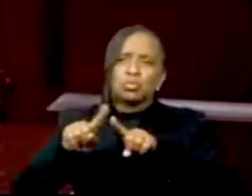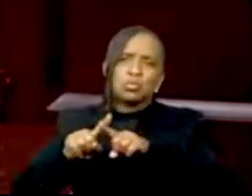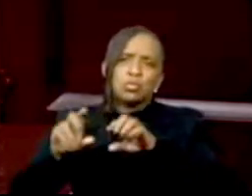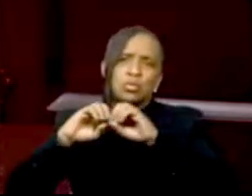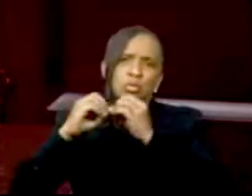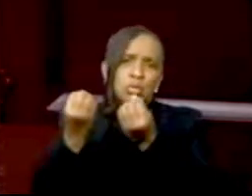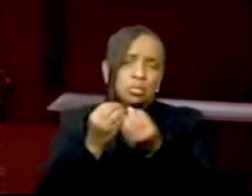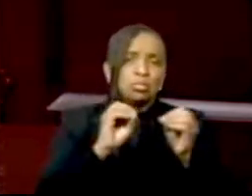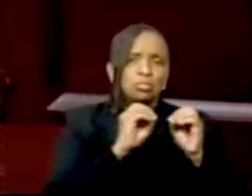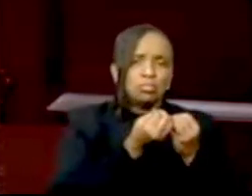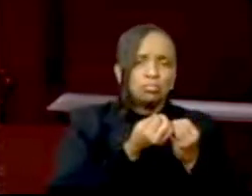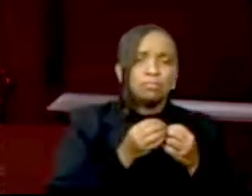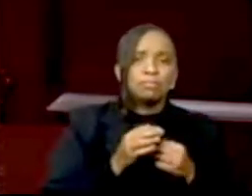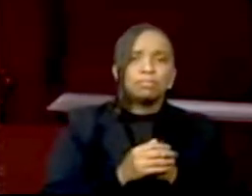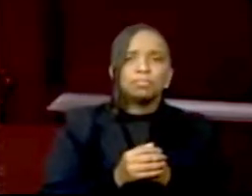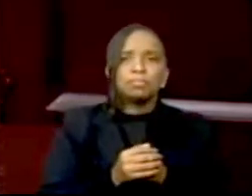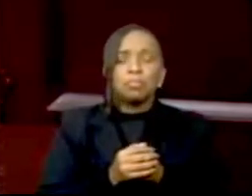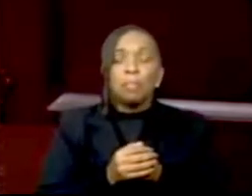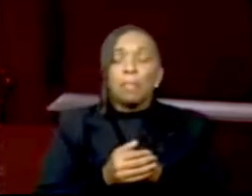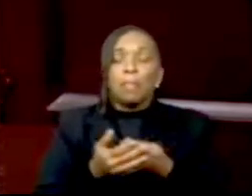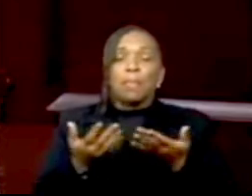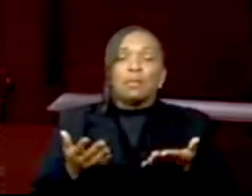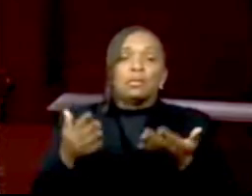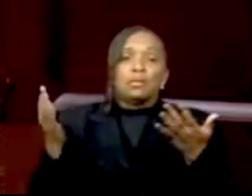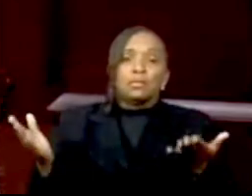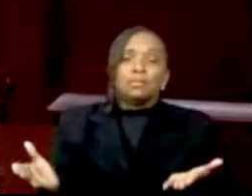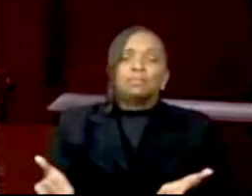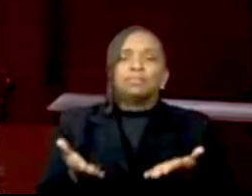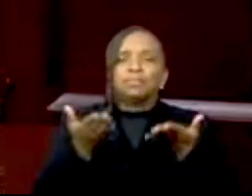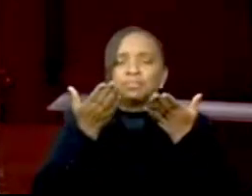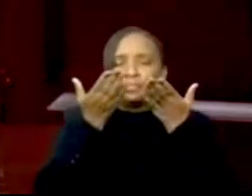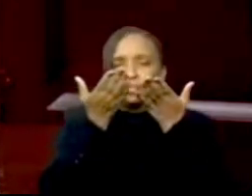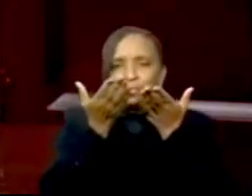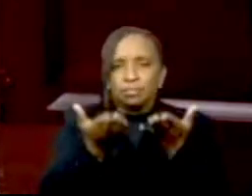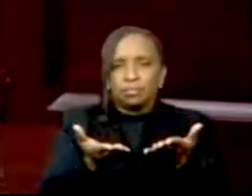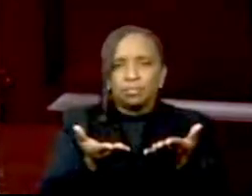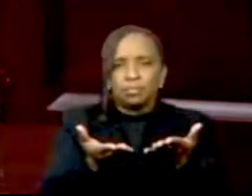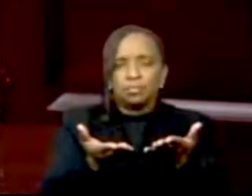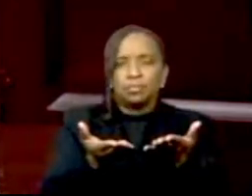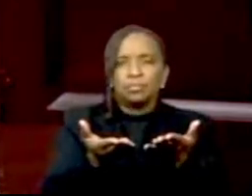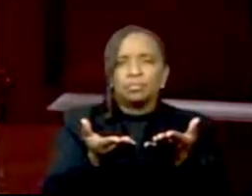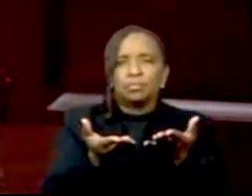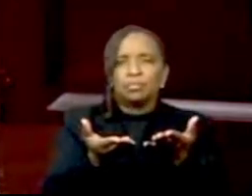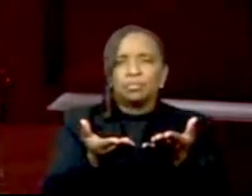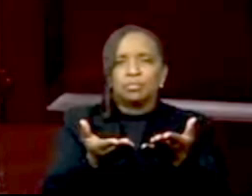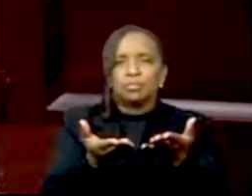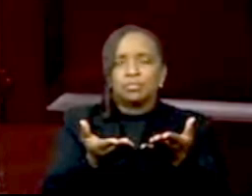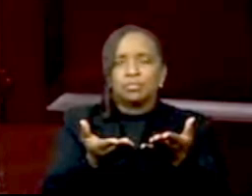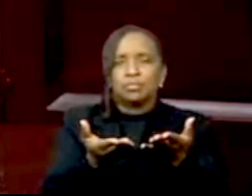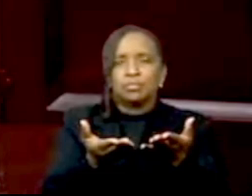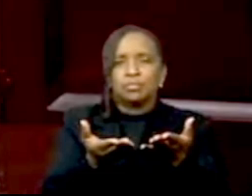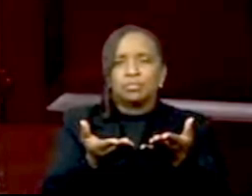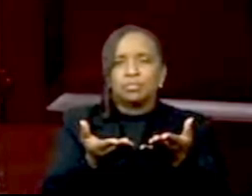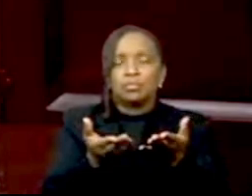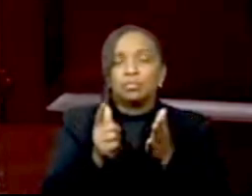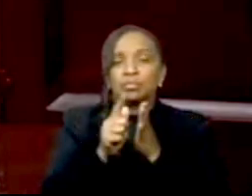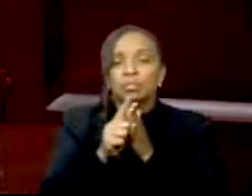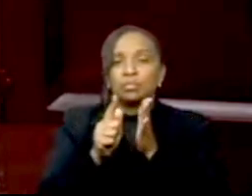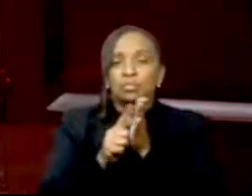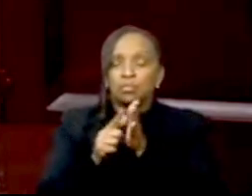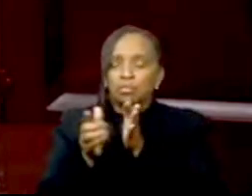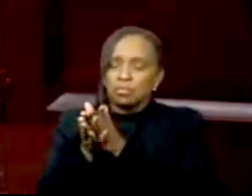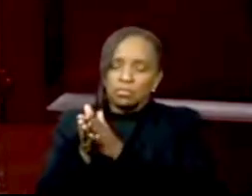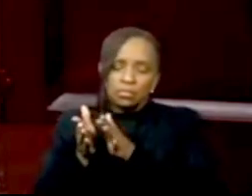como asambleísta someter la siguiente moción de un transitorio para